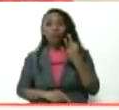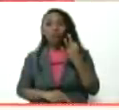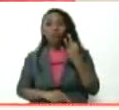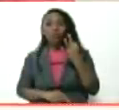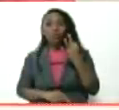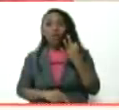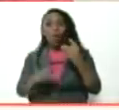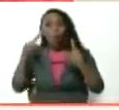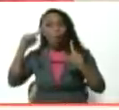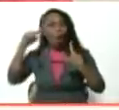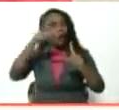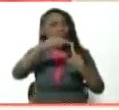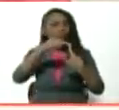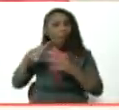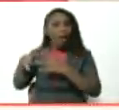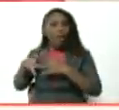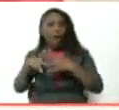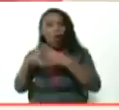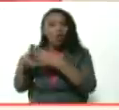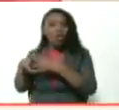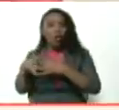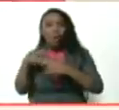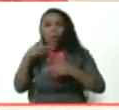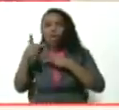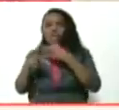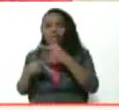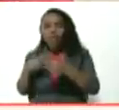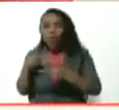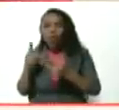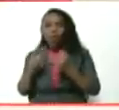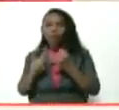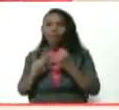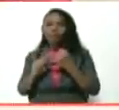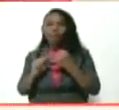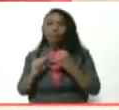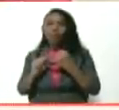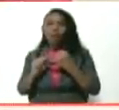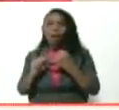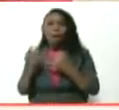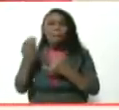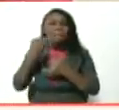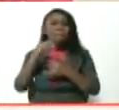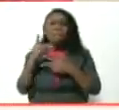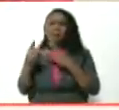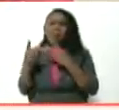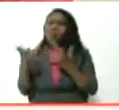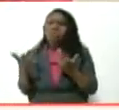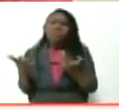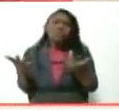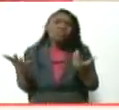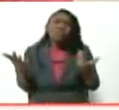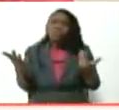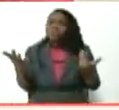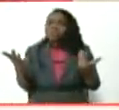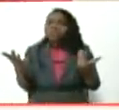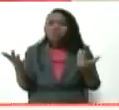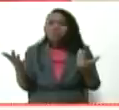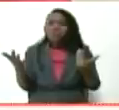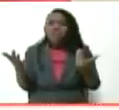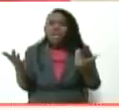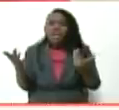Son sus objetivos, objetivos políticos, objetivos más que políticos, creo que